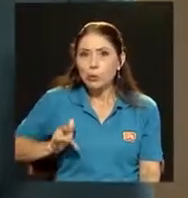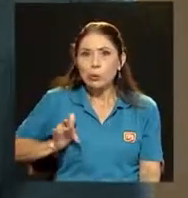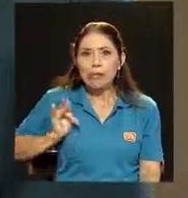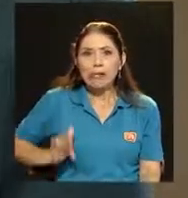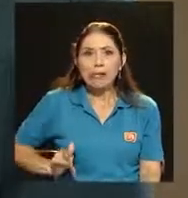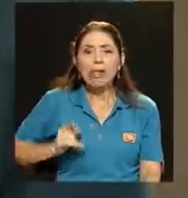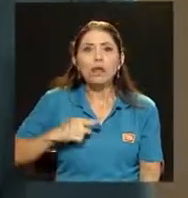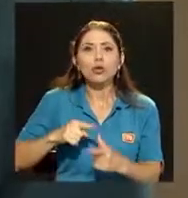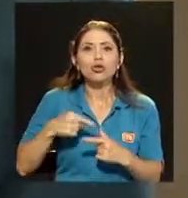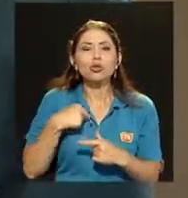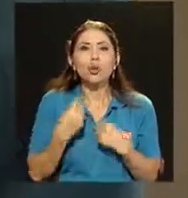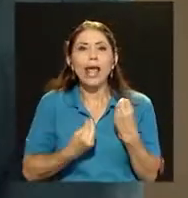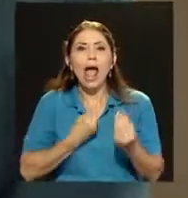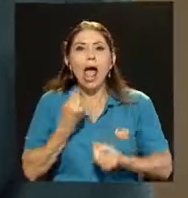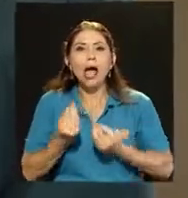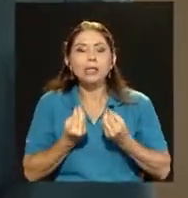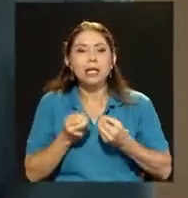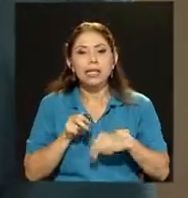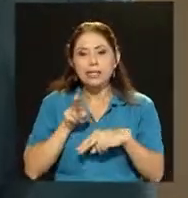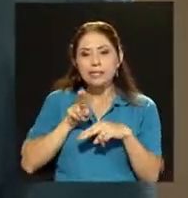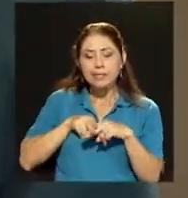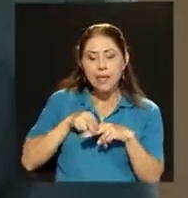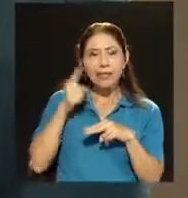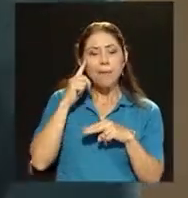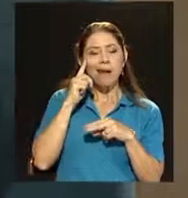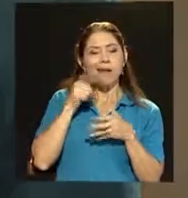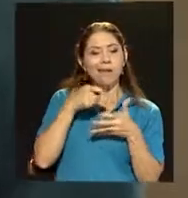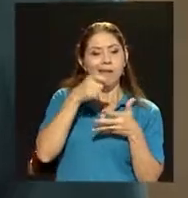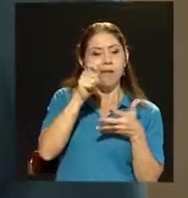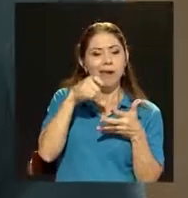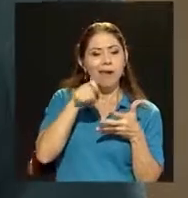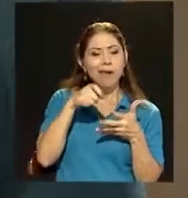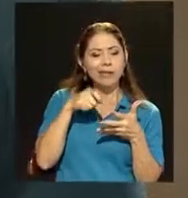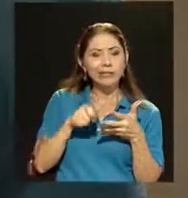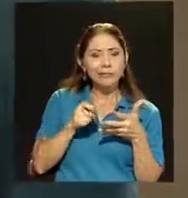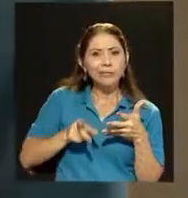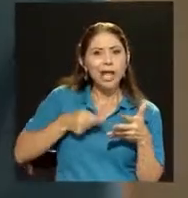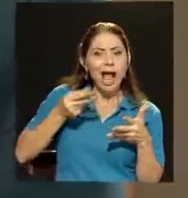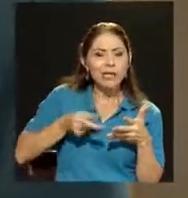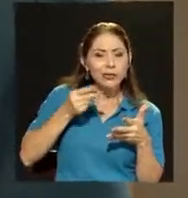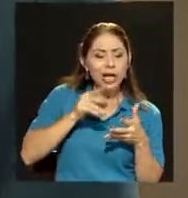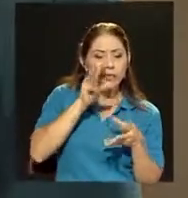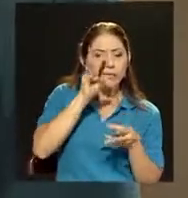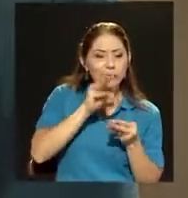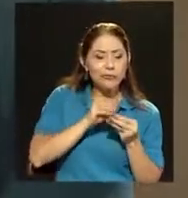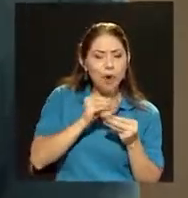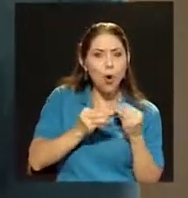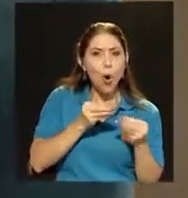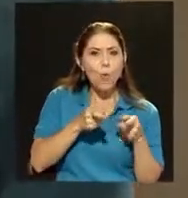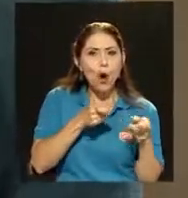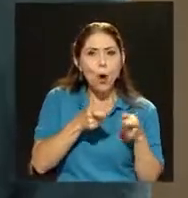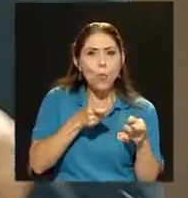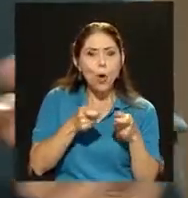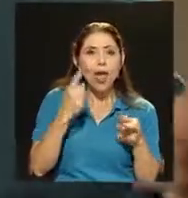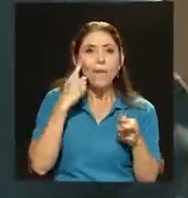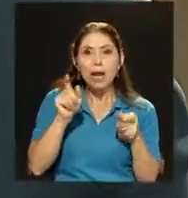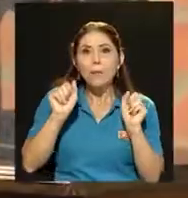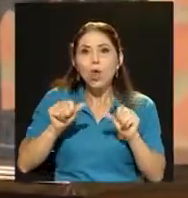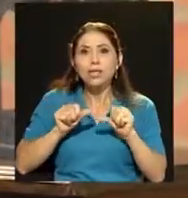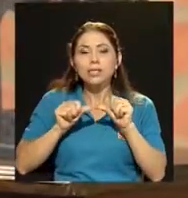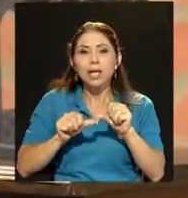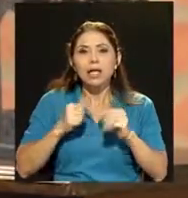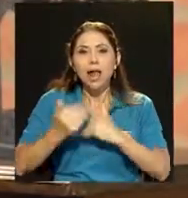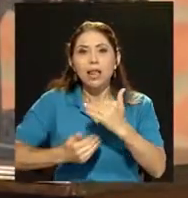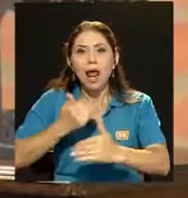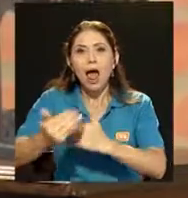pues se sienta y analiza cuáles son todos sus gastos y ve cómo acomoda gastos para poder seguir adelante, ¿verdad? A la par de cómo